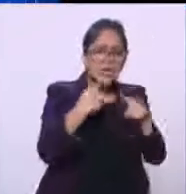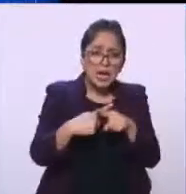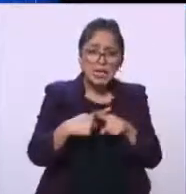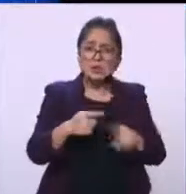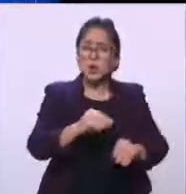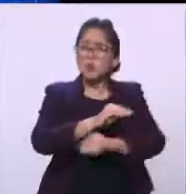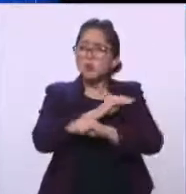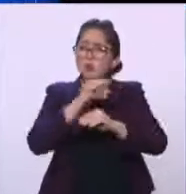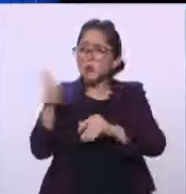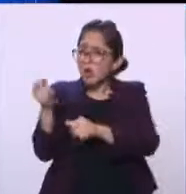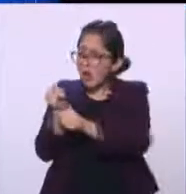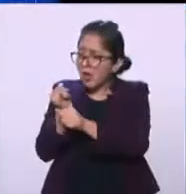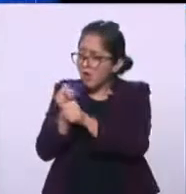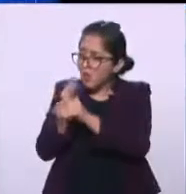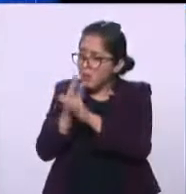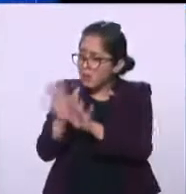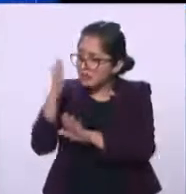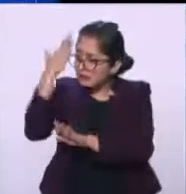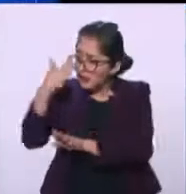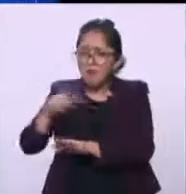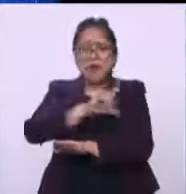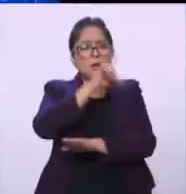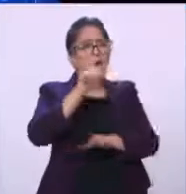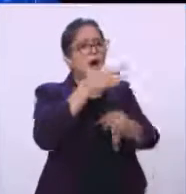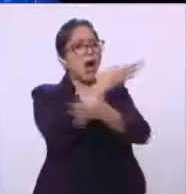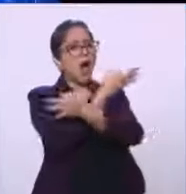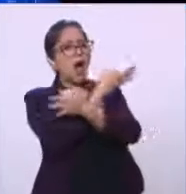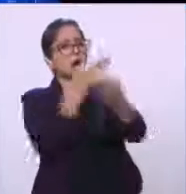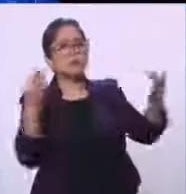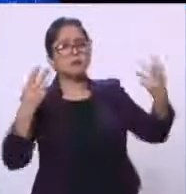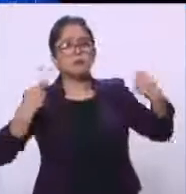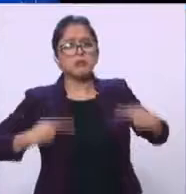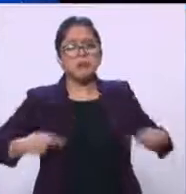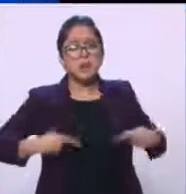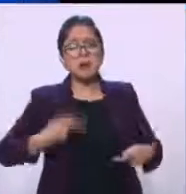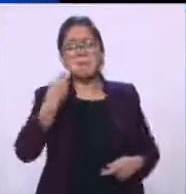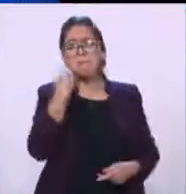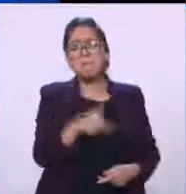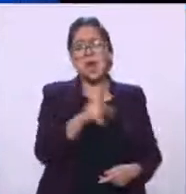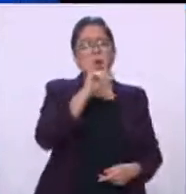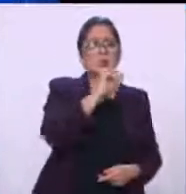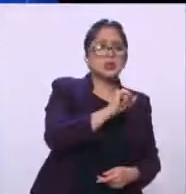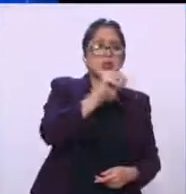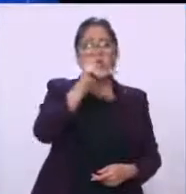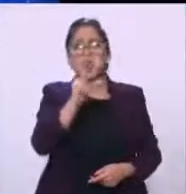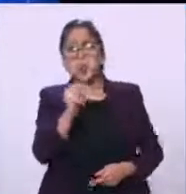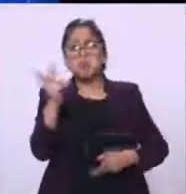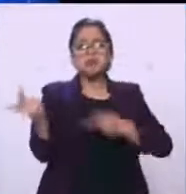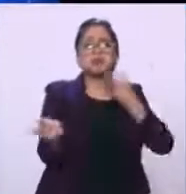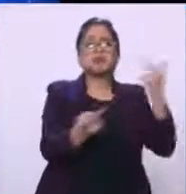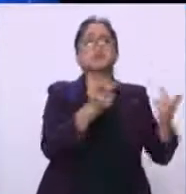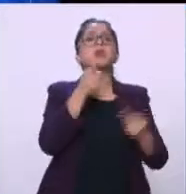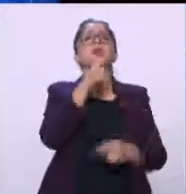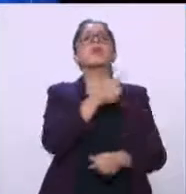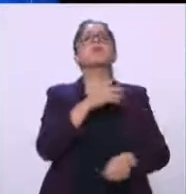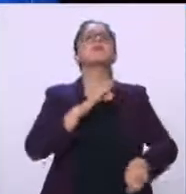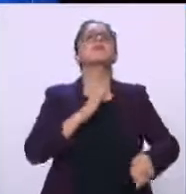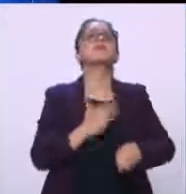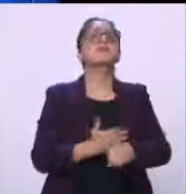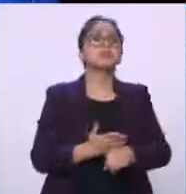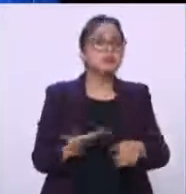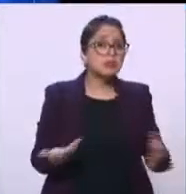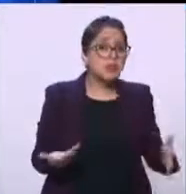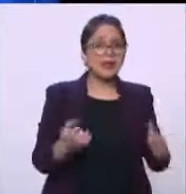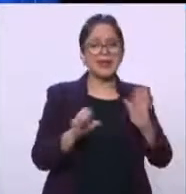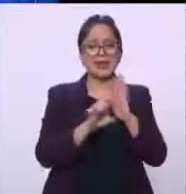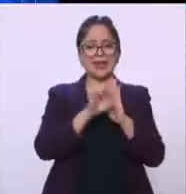vez ahí incorporar a la población en donde ya veríamos si es legal o no es legal, pero casi que se está hablando de una manera de hacer justicia como